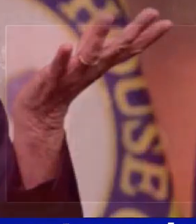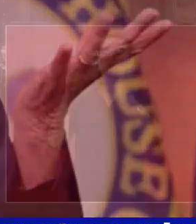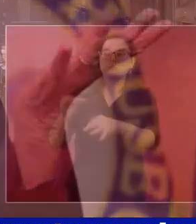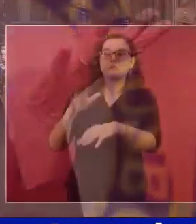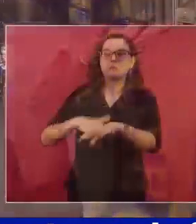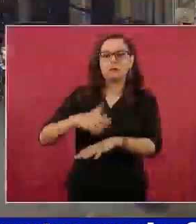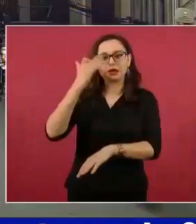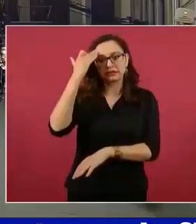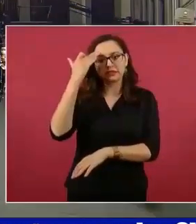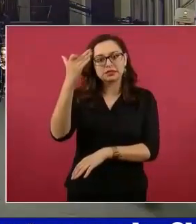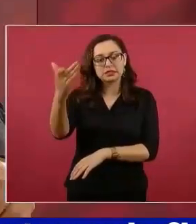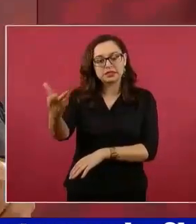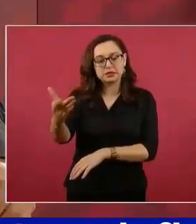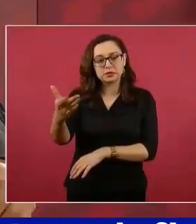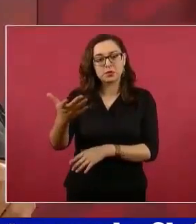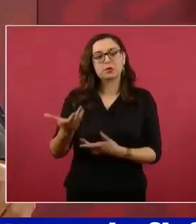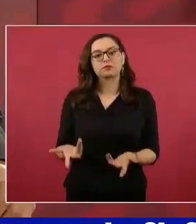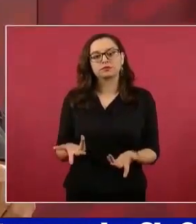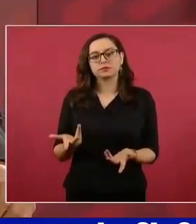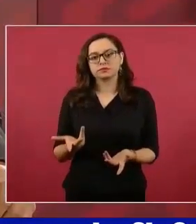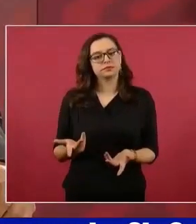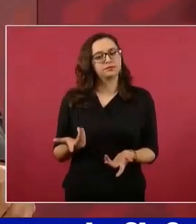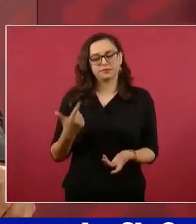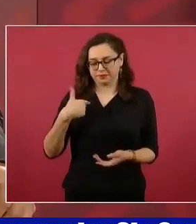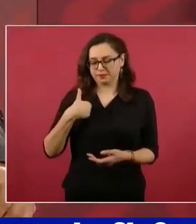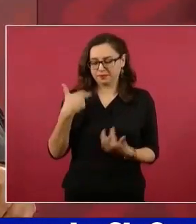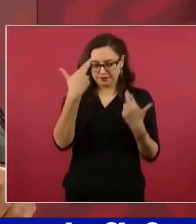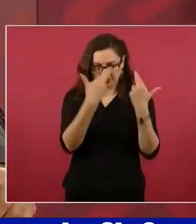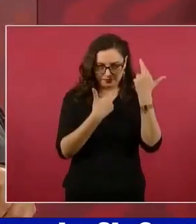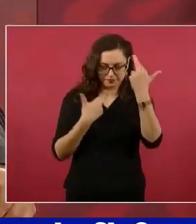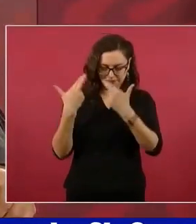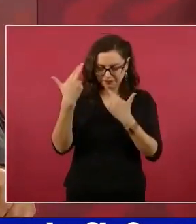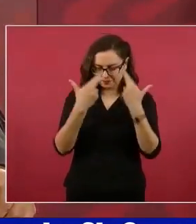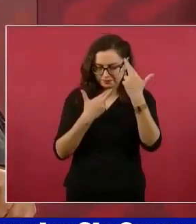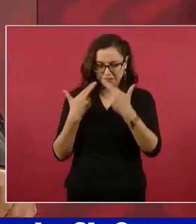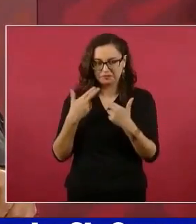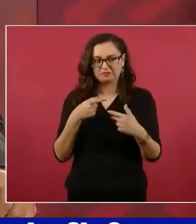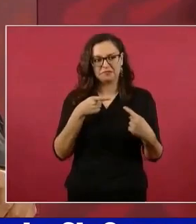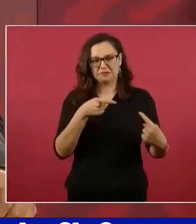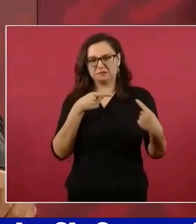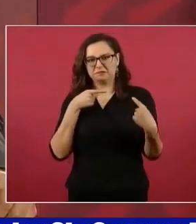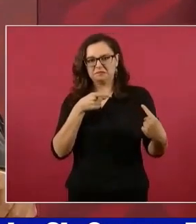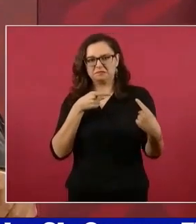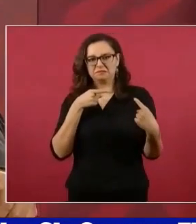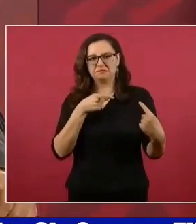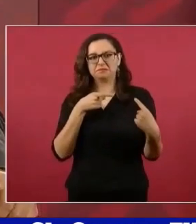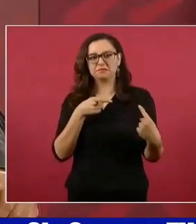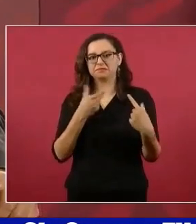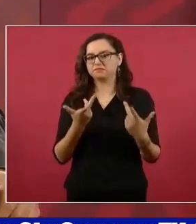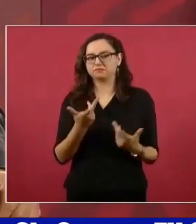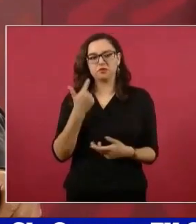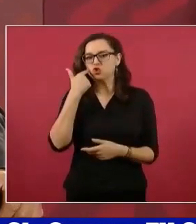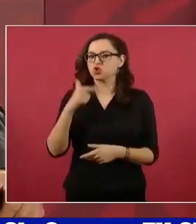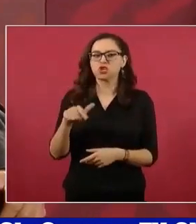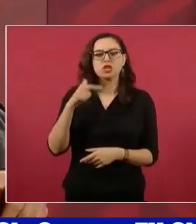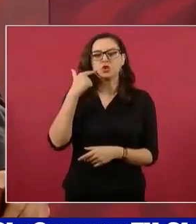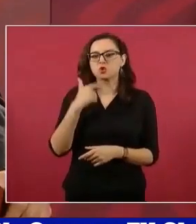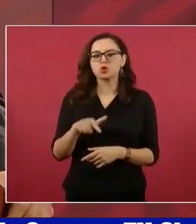que podrían terminar en la ONU, en donde el secretario general, el secretario Guterres,